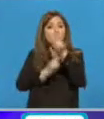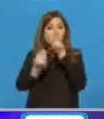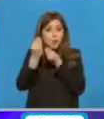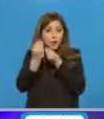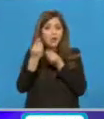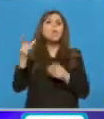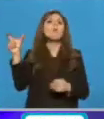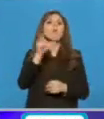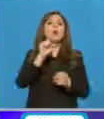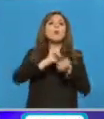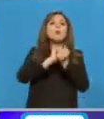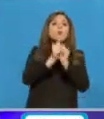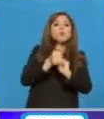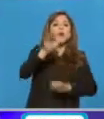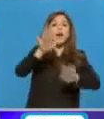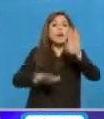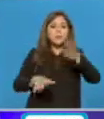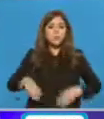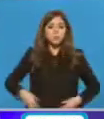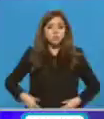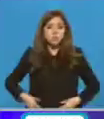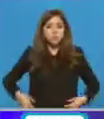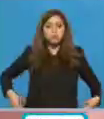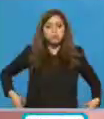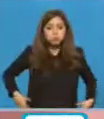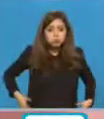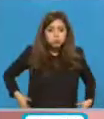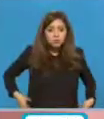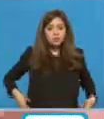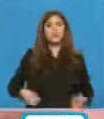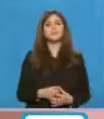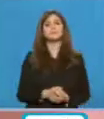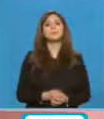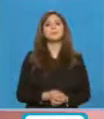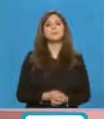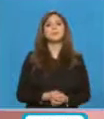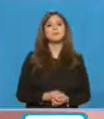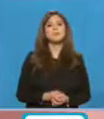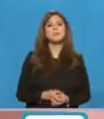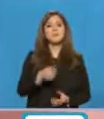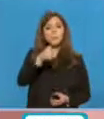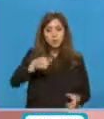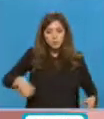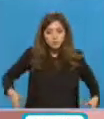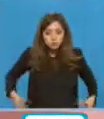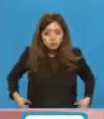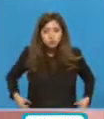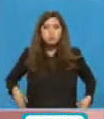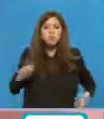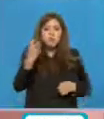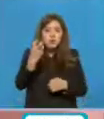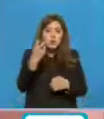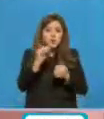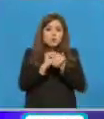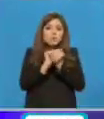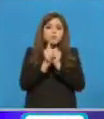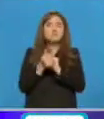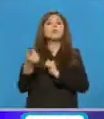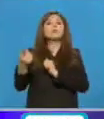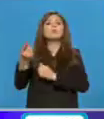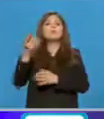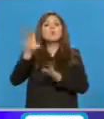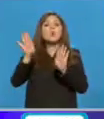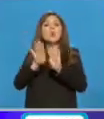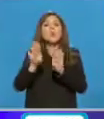se empiezan a hacer las lonjitas. Exactamente, eso, lo que dices, la lonjita, los adipocitos, es donde se guarda la